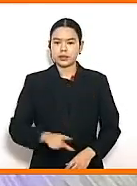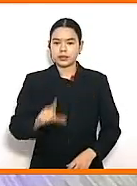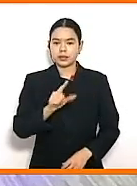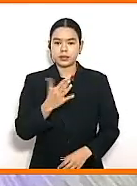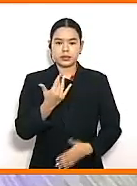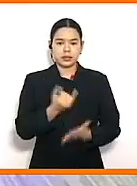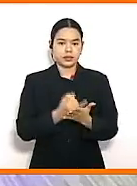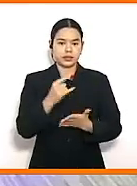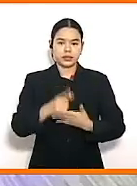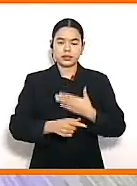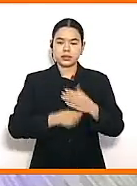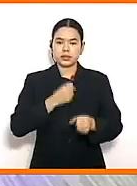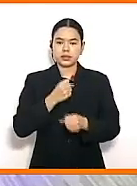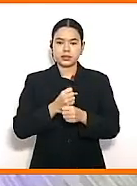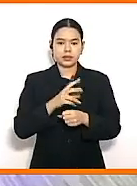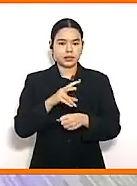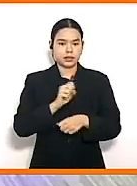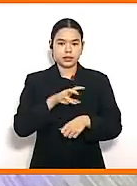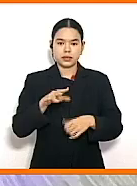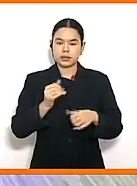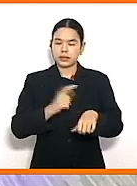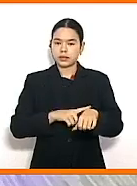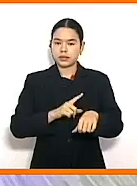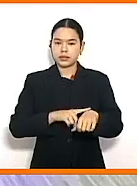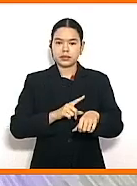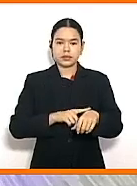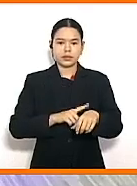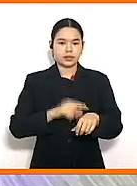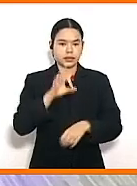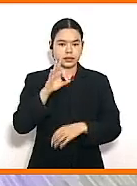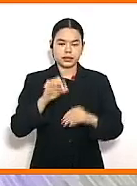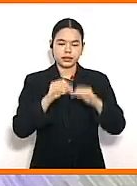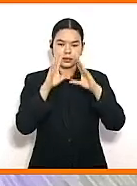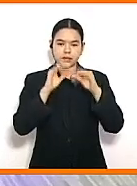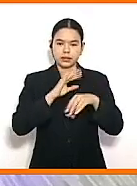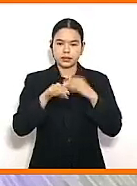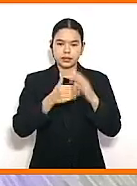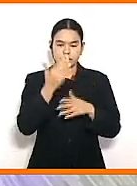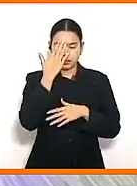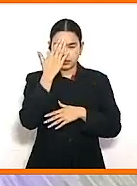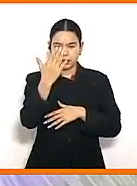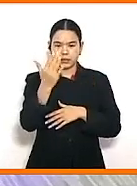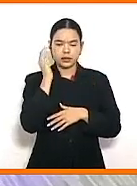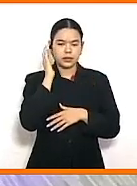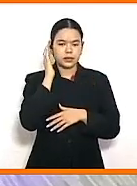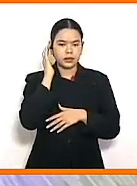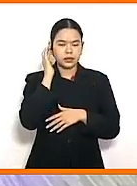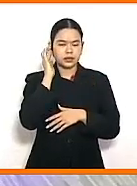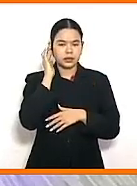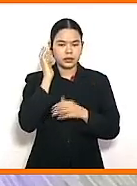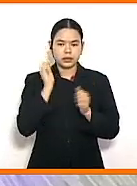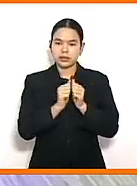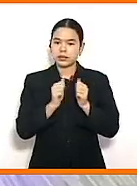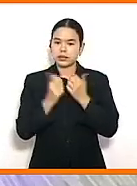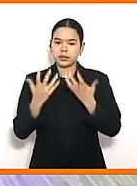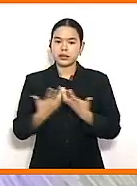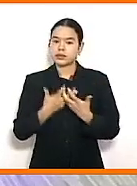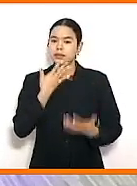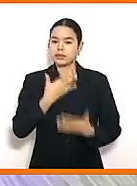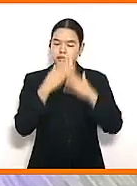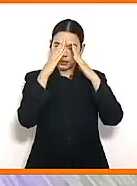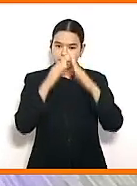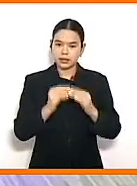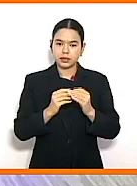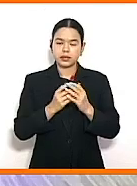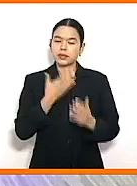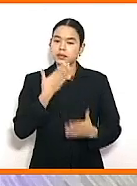año 2024. Les comparto que el reloj está marcando las 9 en punto de la noche. Les saluda Marbella Varela en compañía de Kate Allen. Muy buenas noches, Kate.